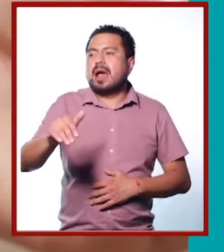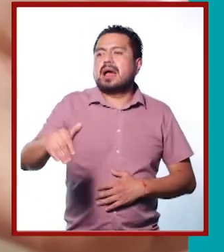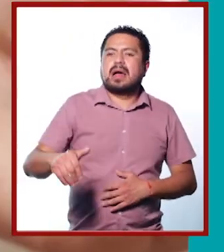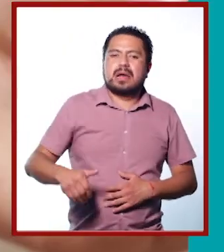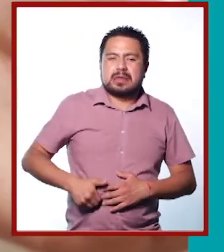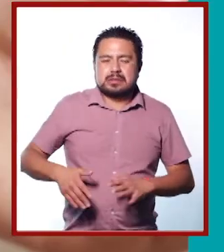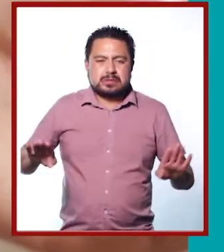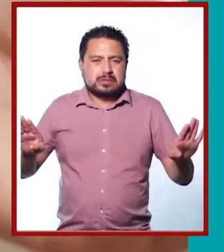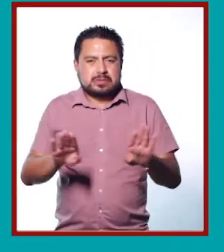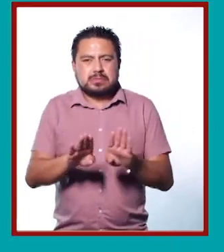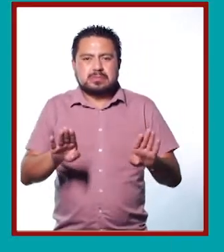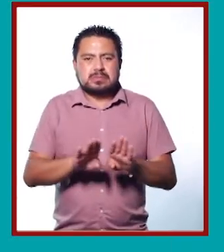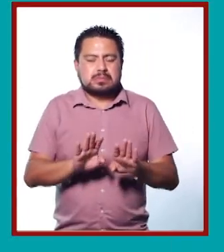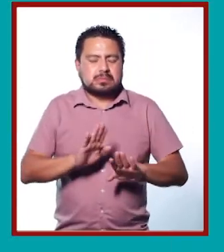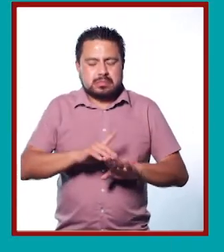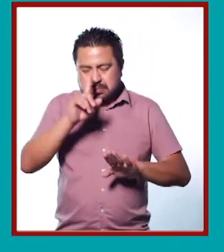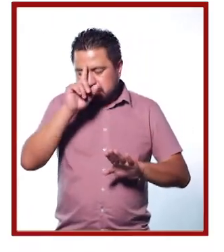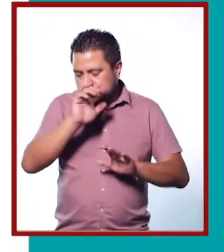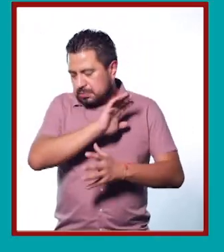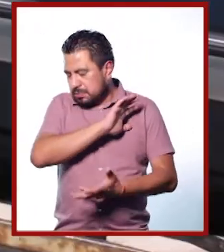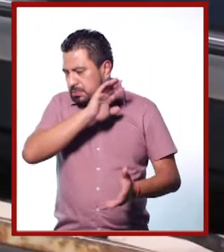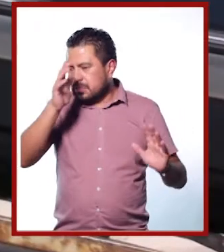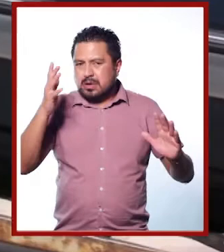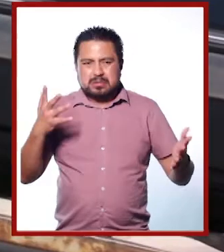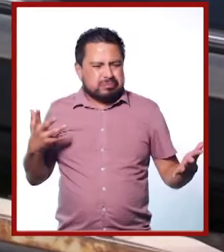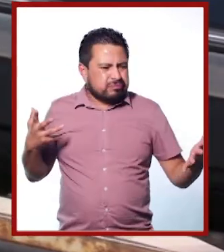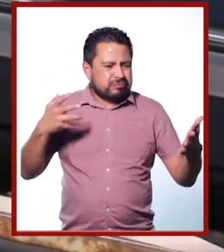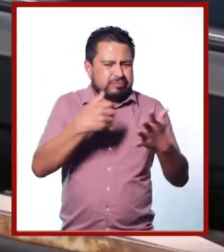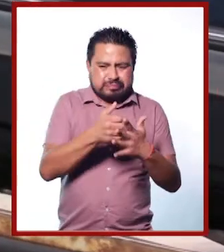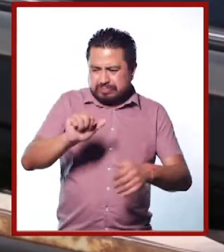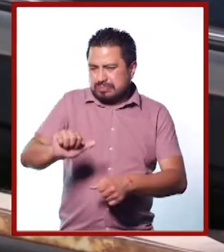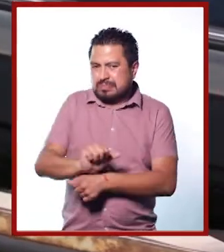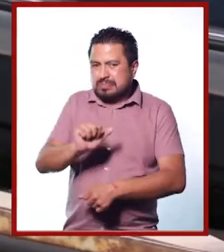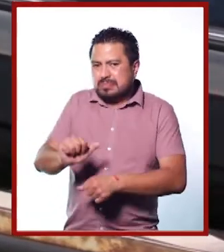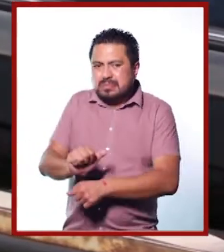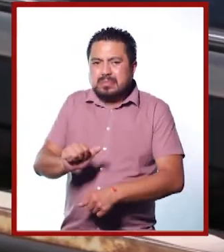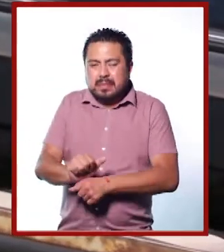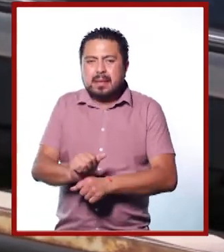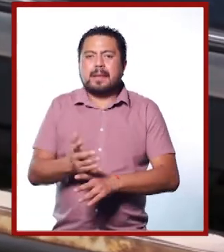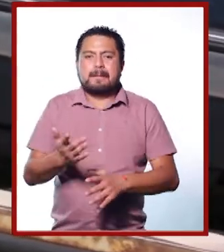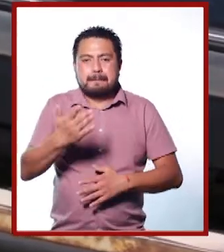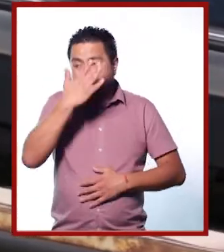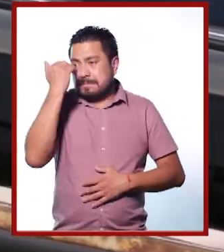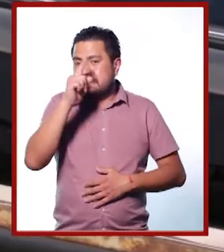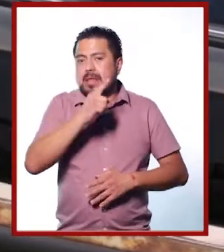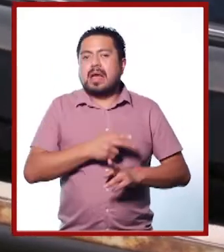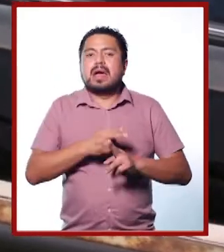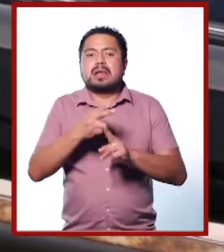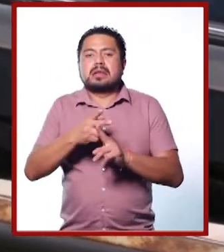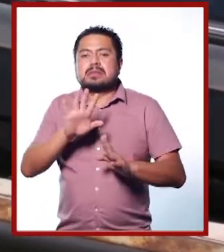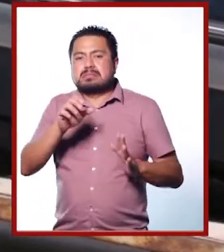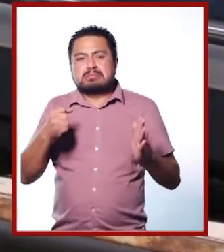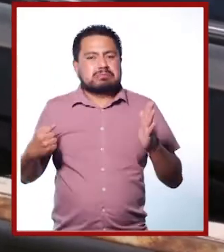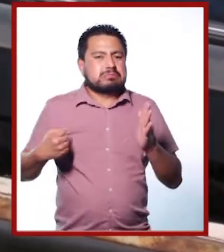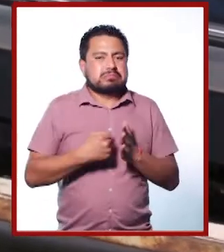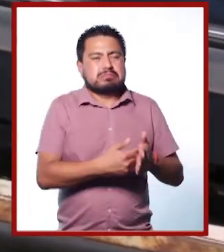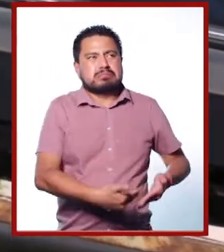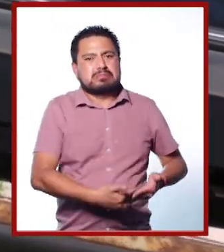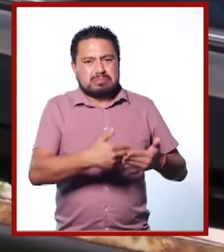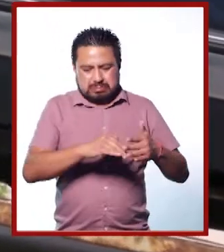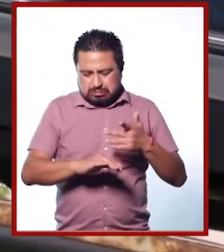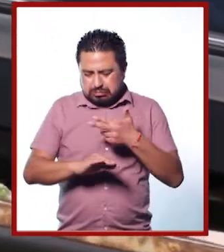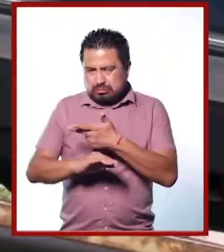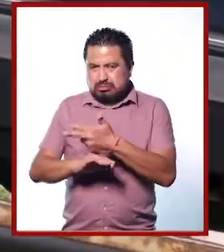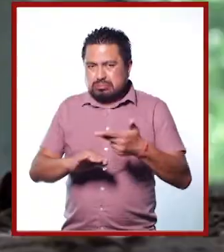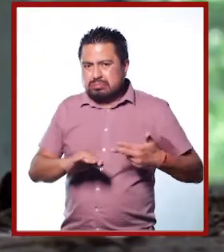Los accidentes como impulsivos, ¿no? Por ejemplo, chocar el coche, no sé, incluso hasta le di un puño a la pared y me